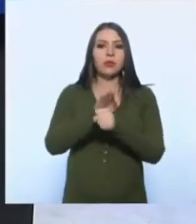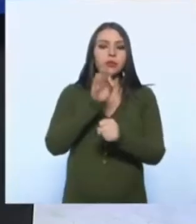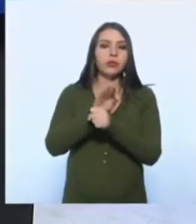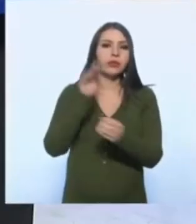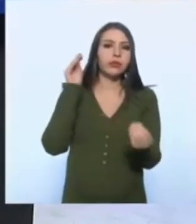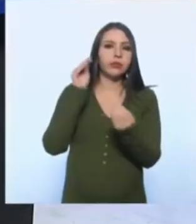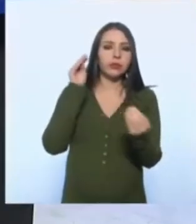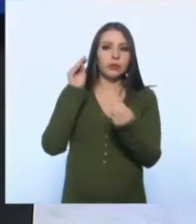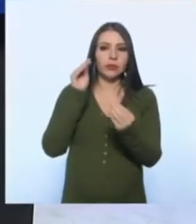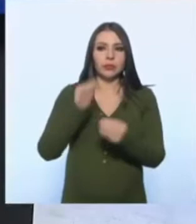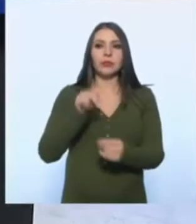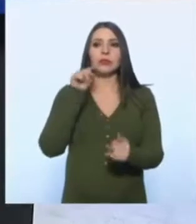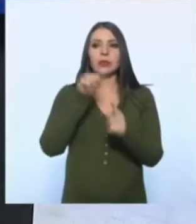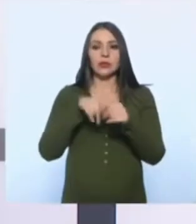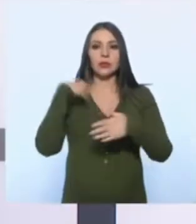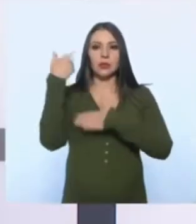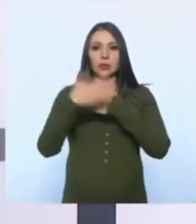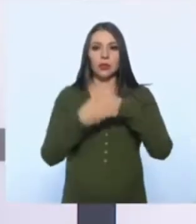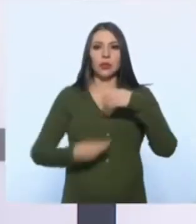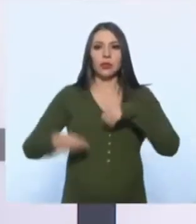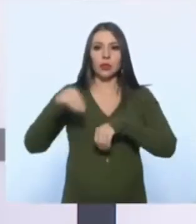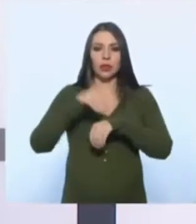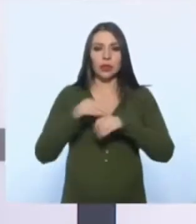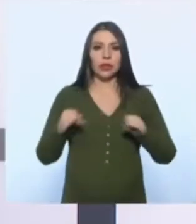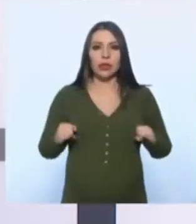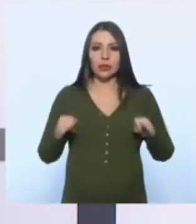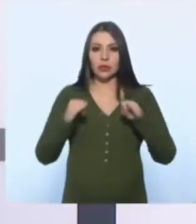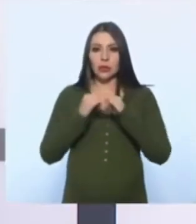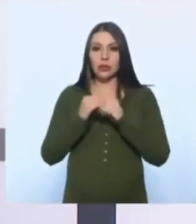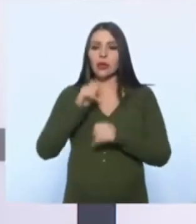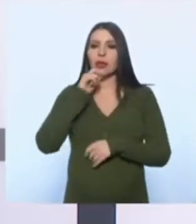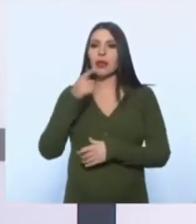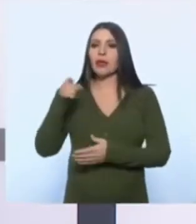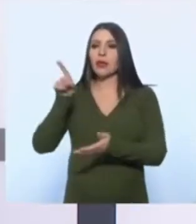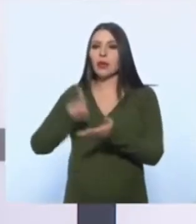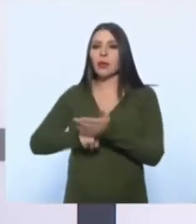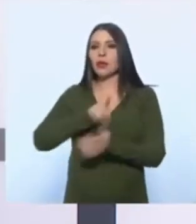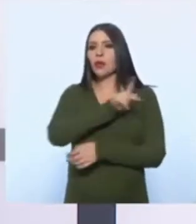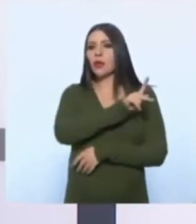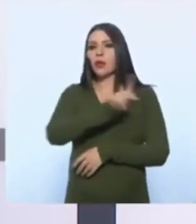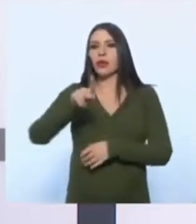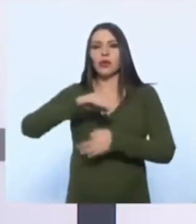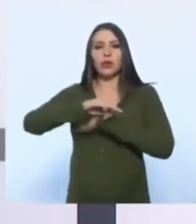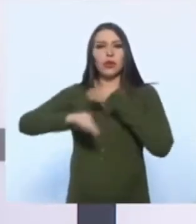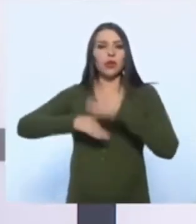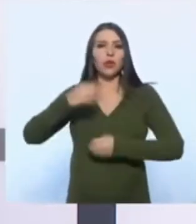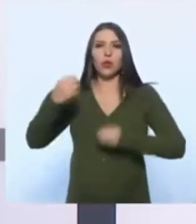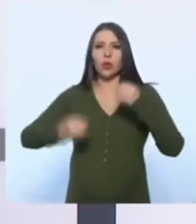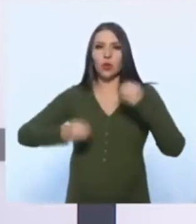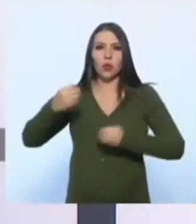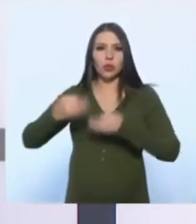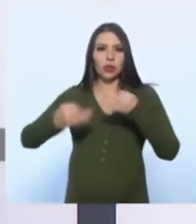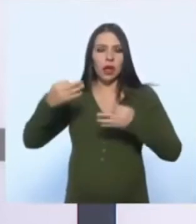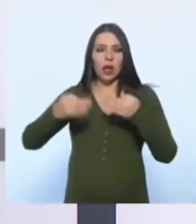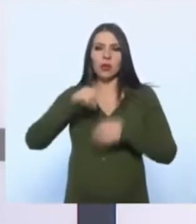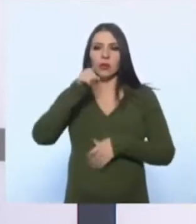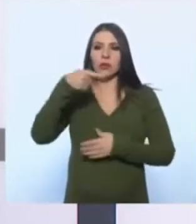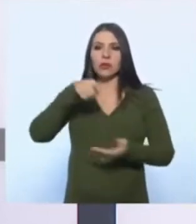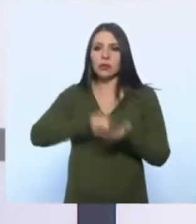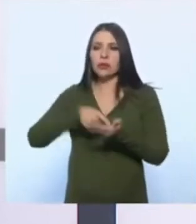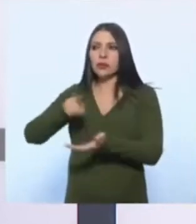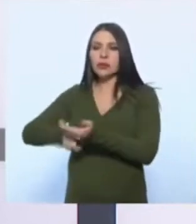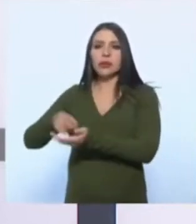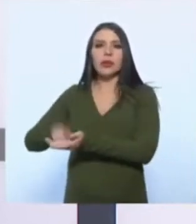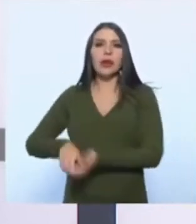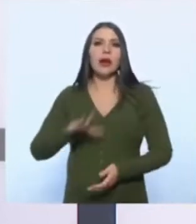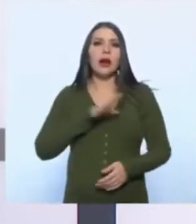ser un instituto, pero habrá personal en todos los juzgados de la Ciudad de México, tanto en el civil como en el penal. O sea,